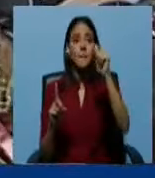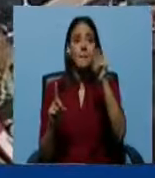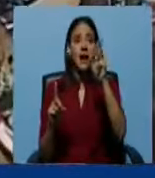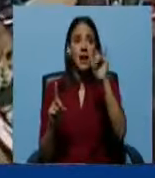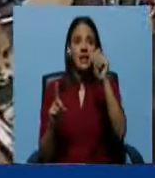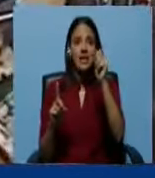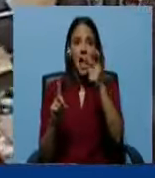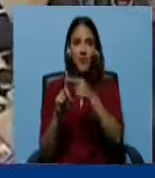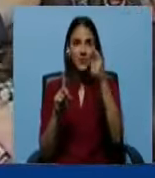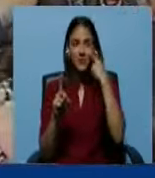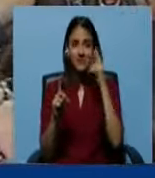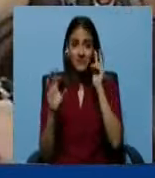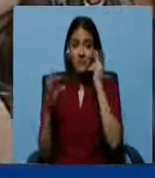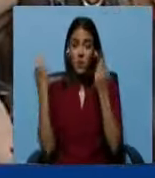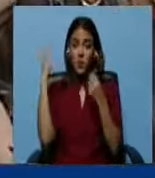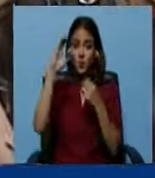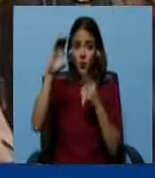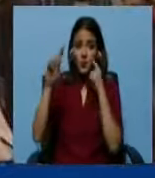compañera,